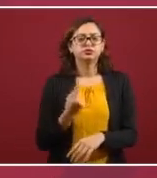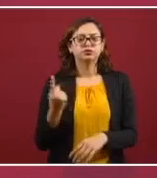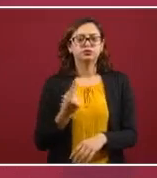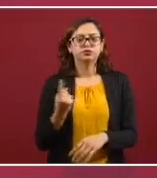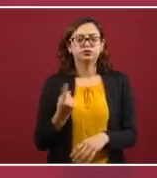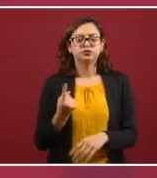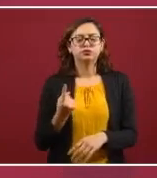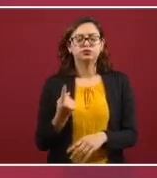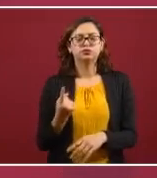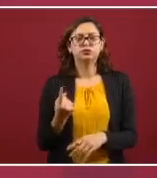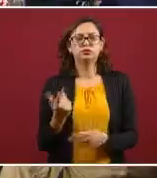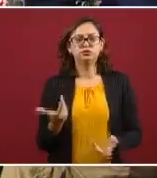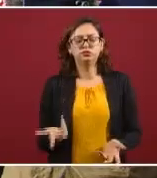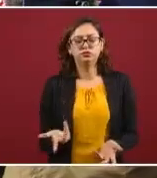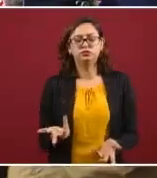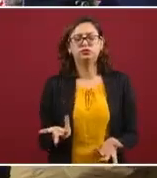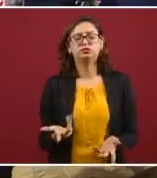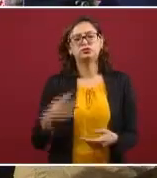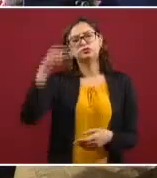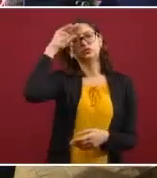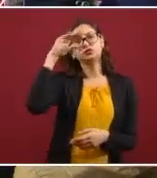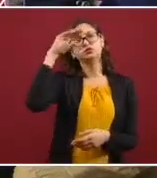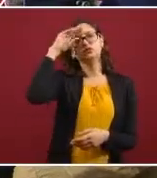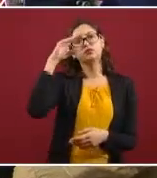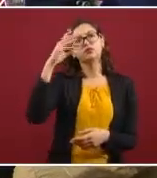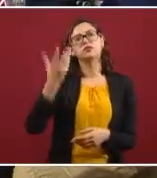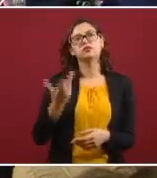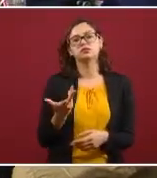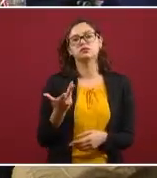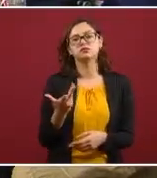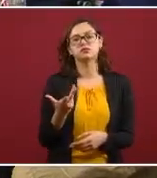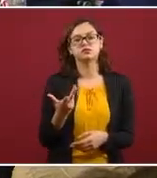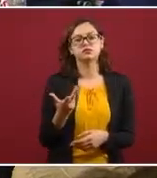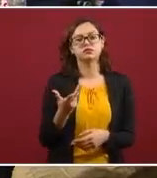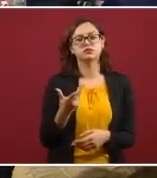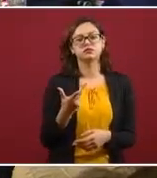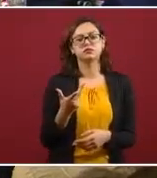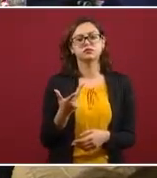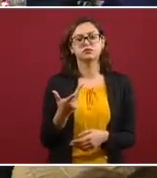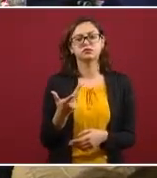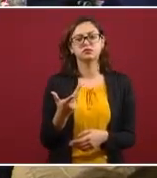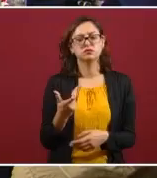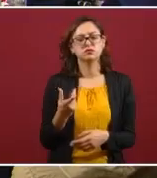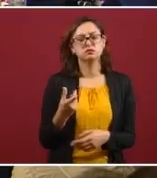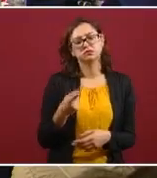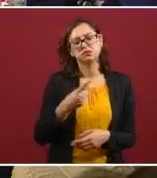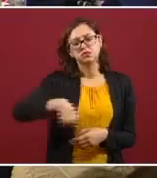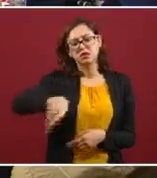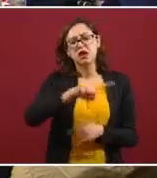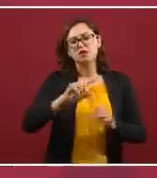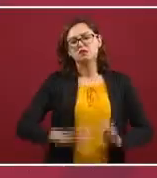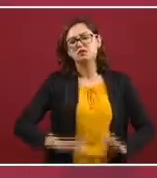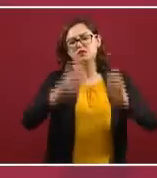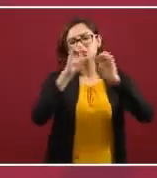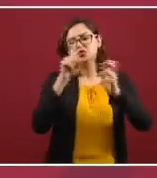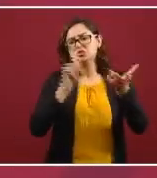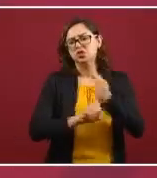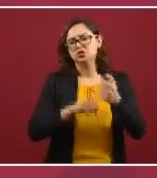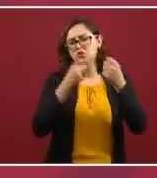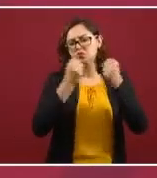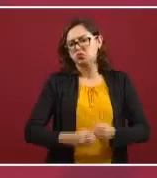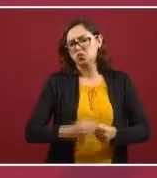se considera que son unidades seguras,